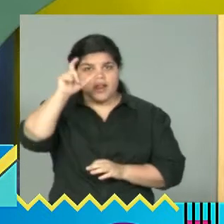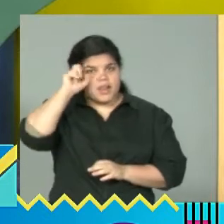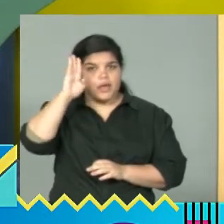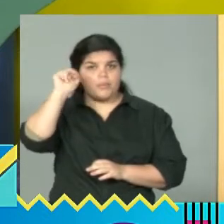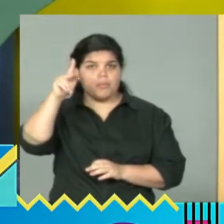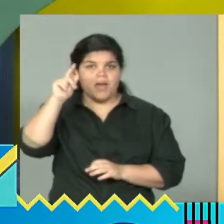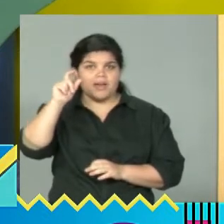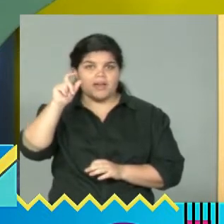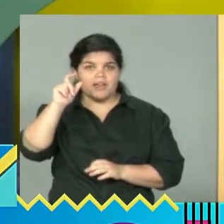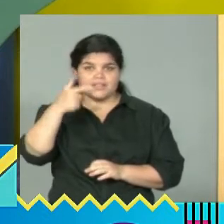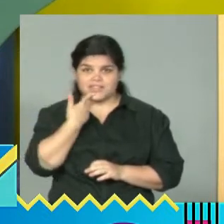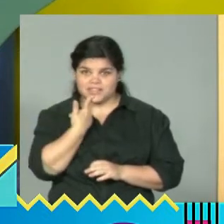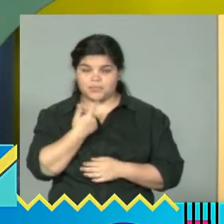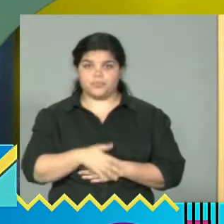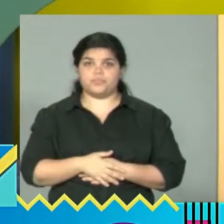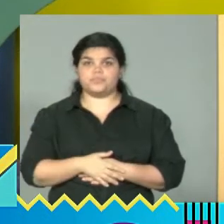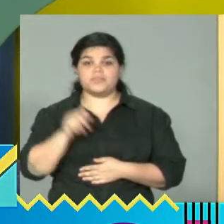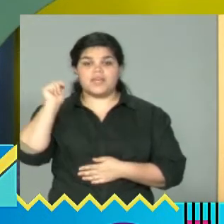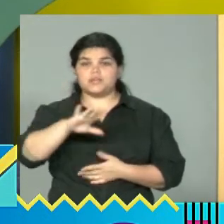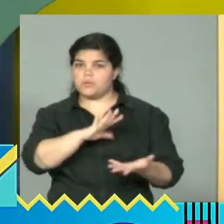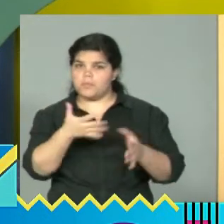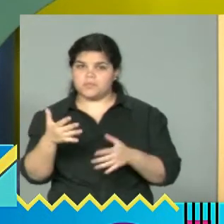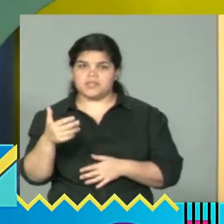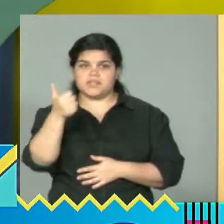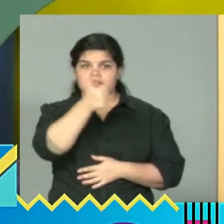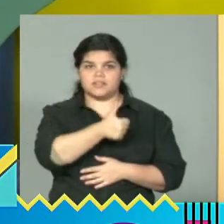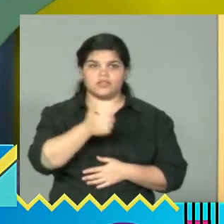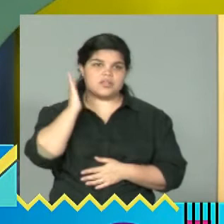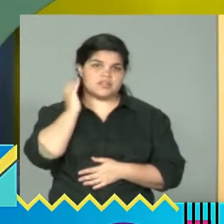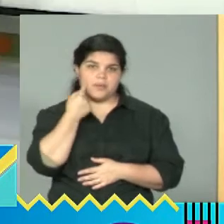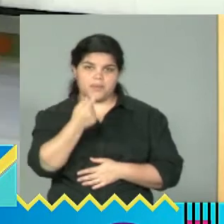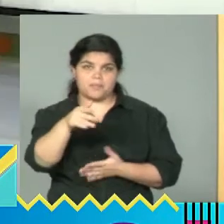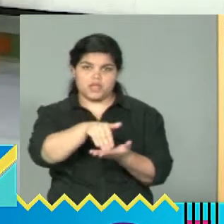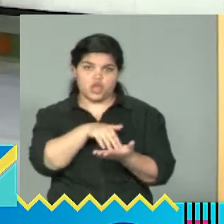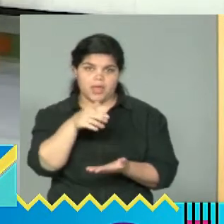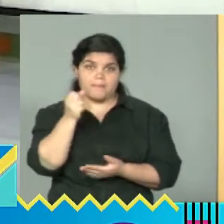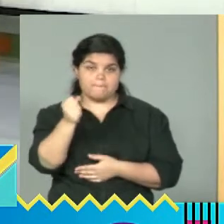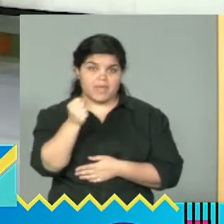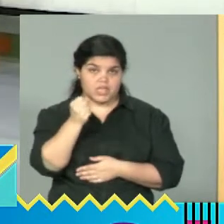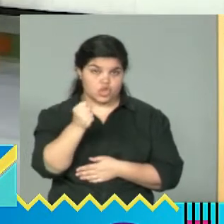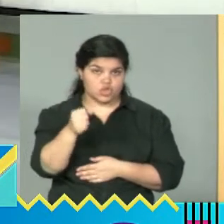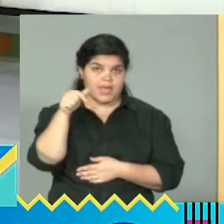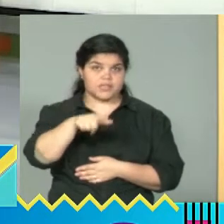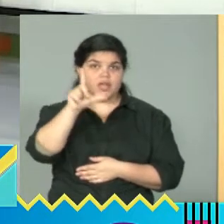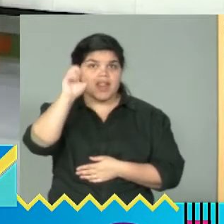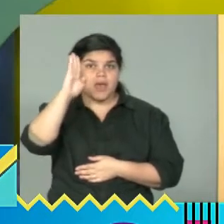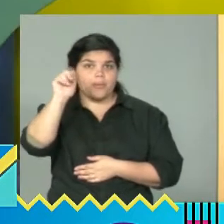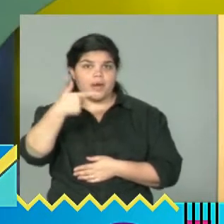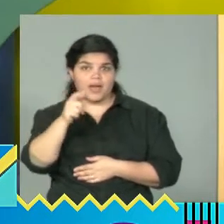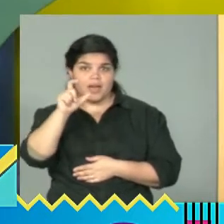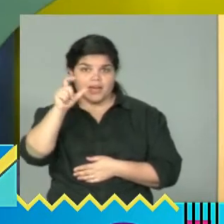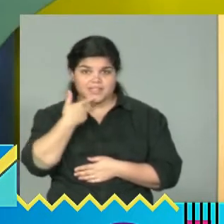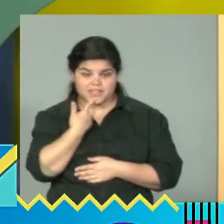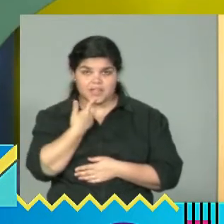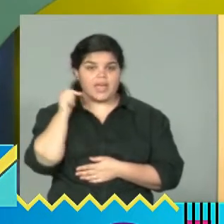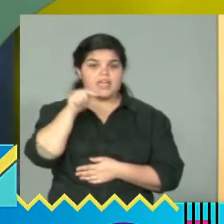que fue, digamos, 616.000 millones de pesos en LEVAX, esos son pesos que están